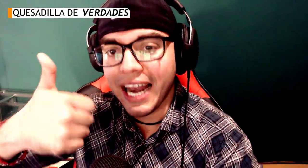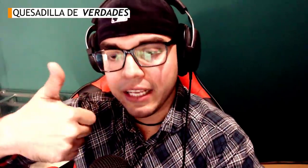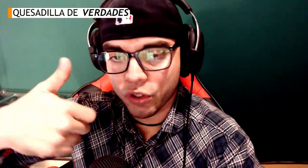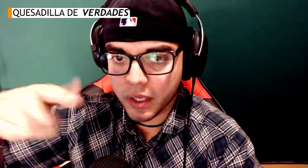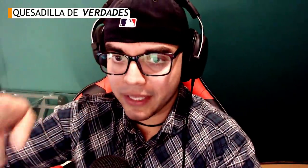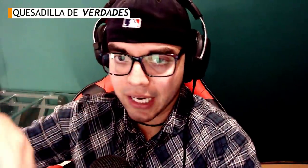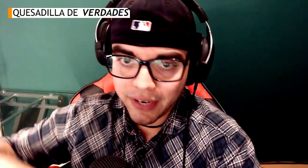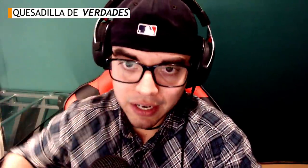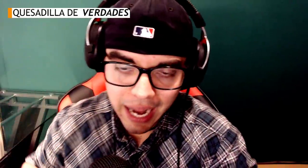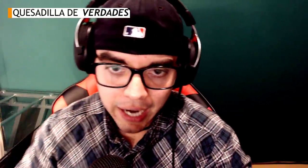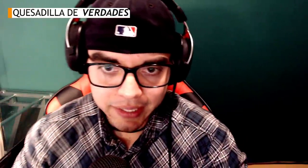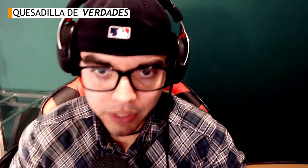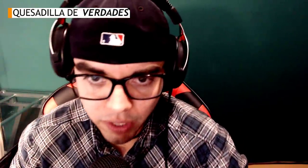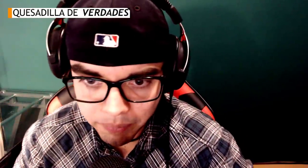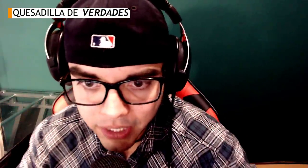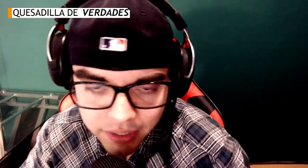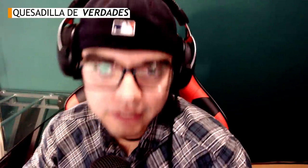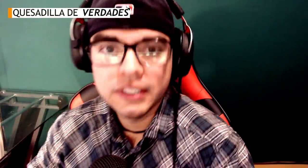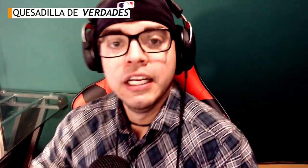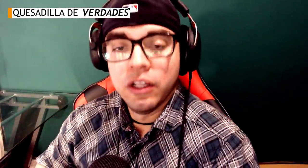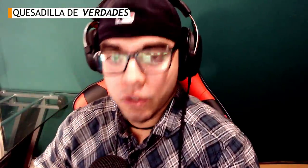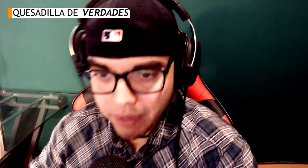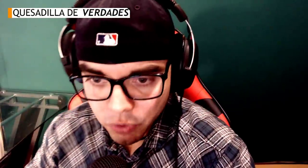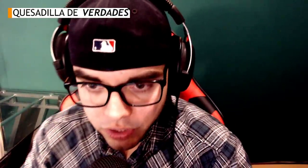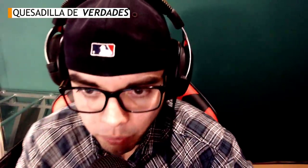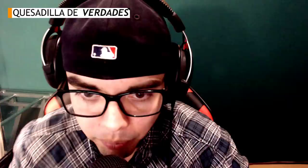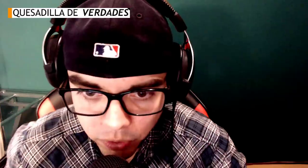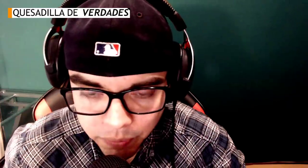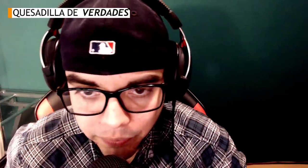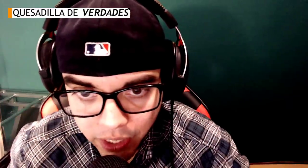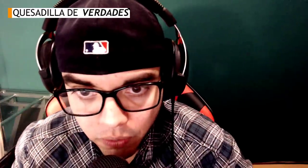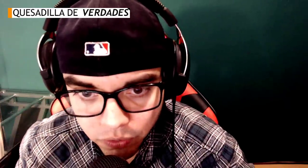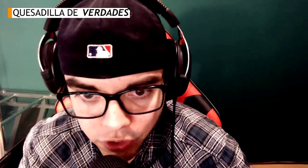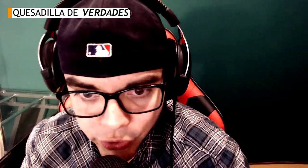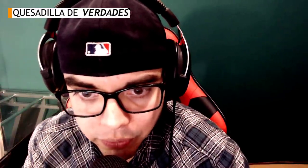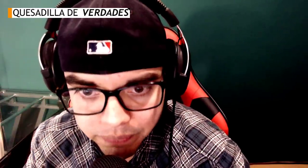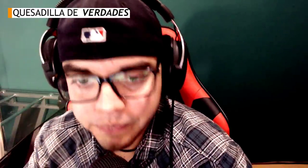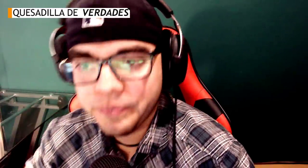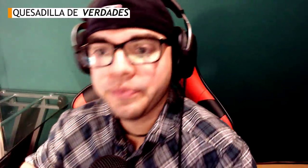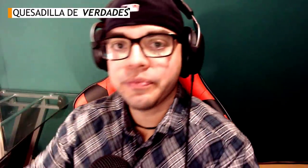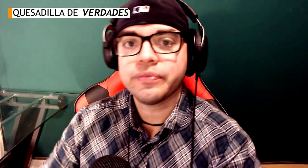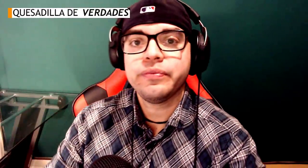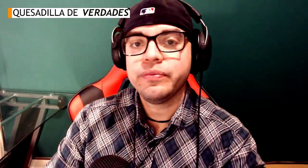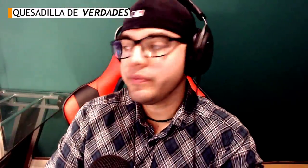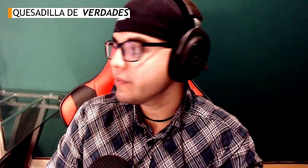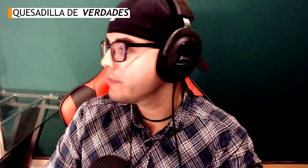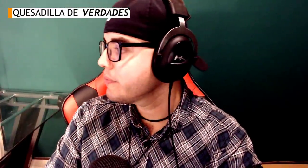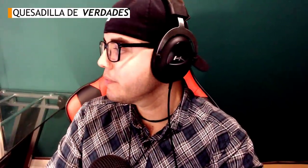dale like, suscríbete al canal activando la campanita. Nos vemos en un próximo video. Chau, chau.